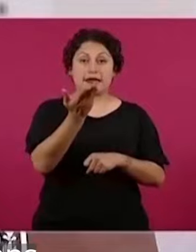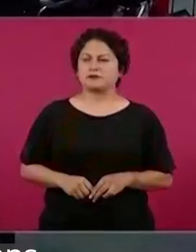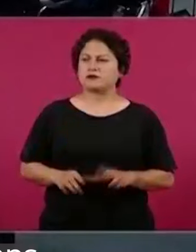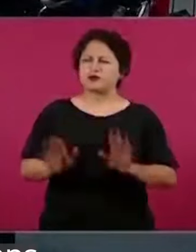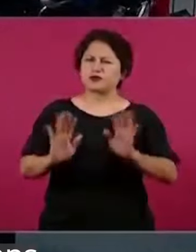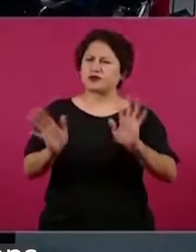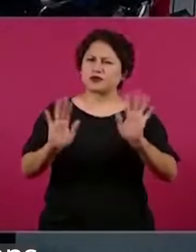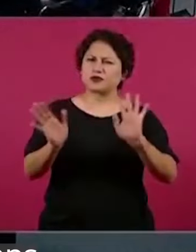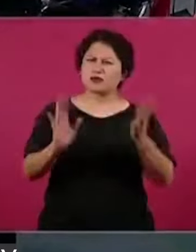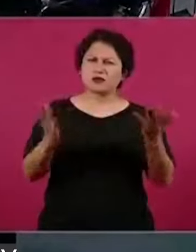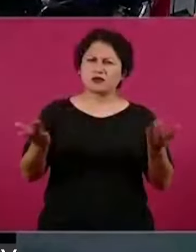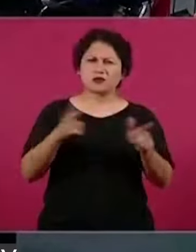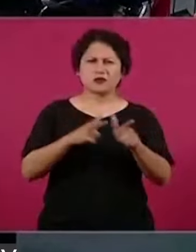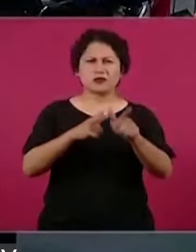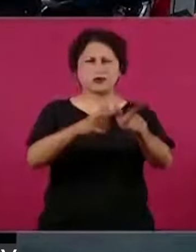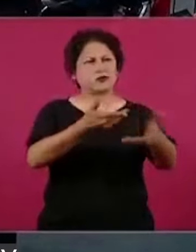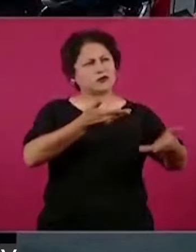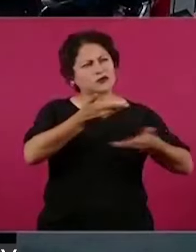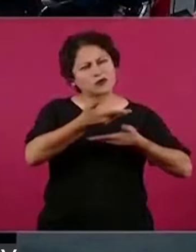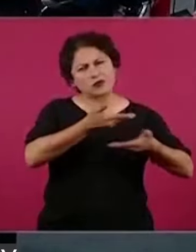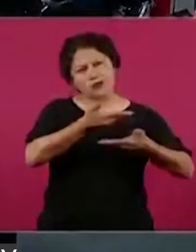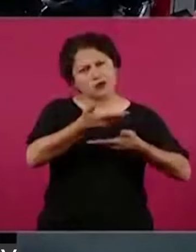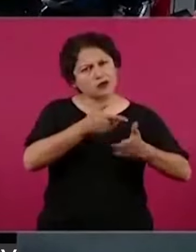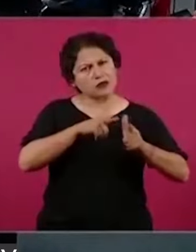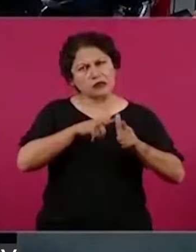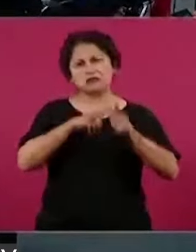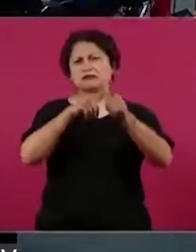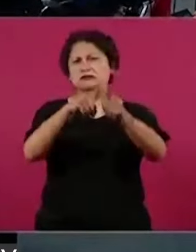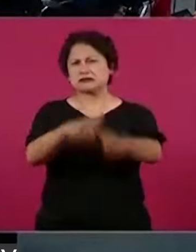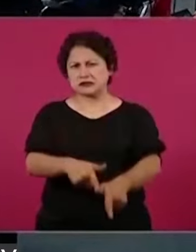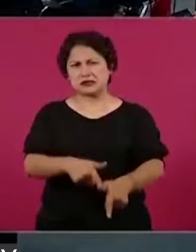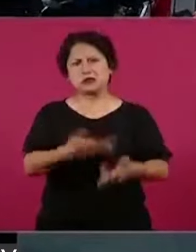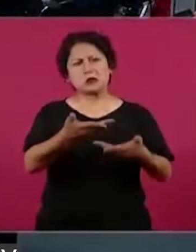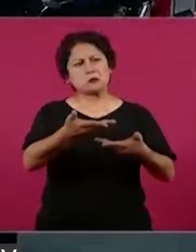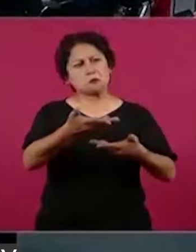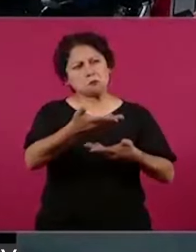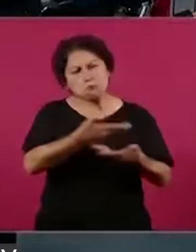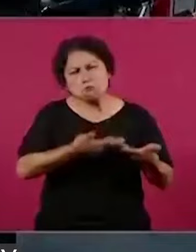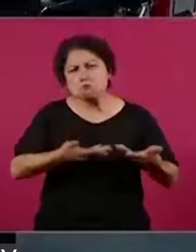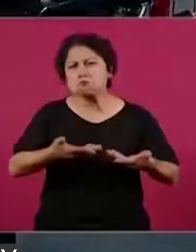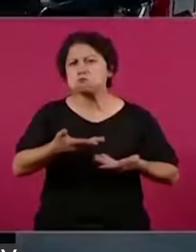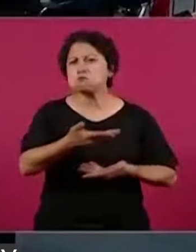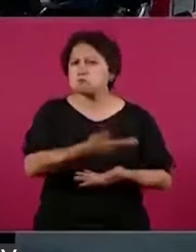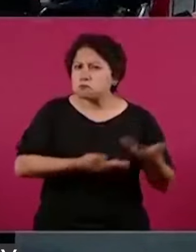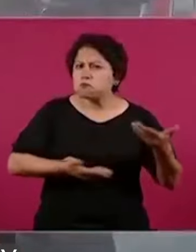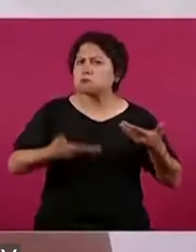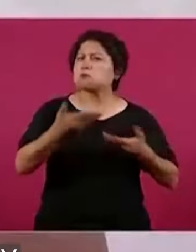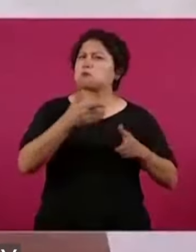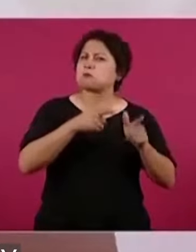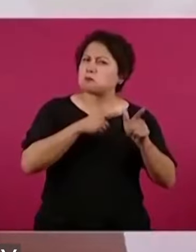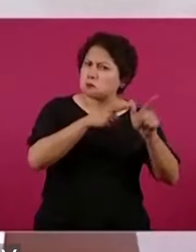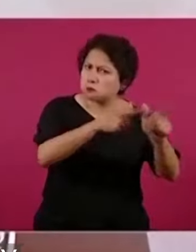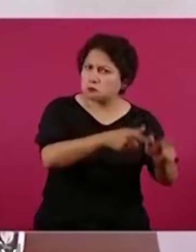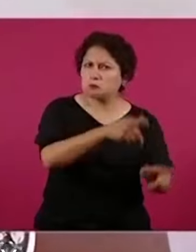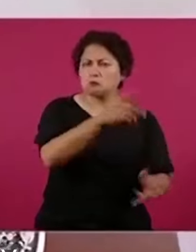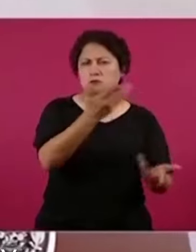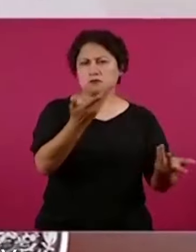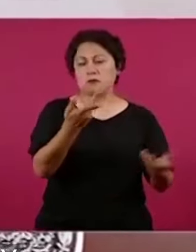los mexicanos la relación continúa pero este ojalá y haya de parte